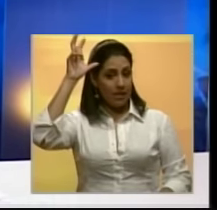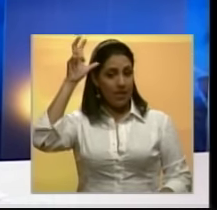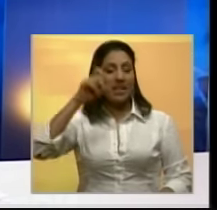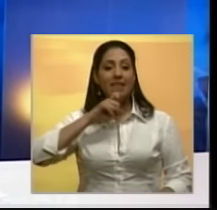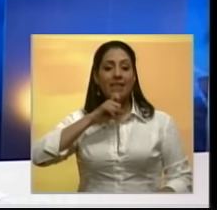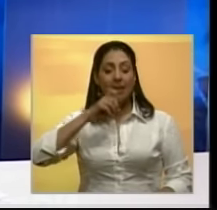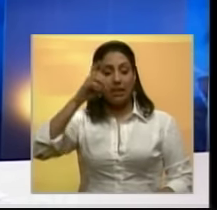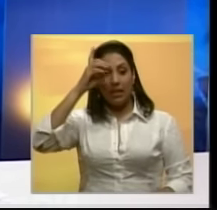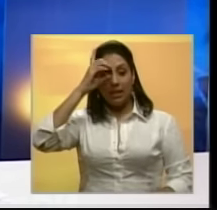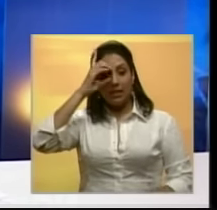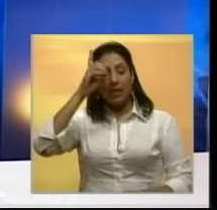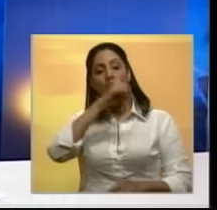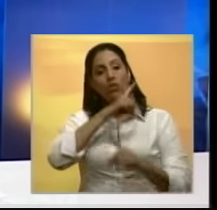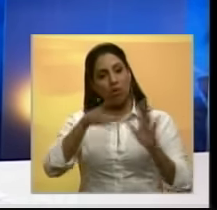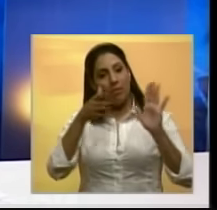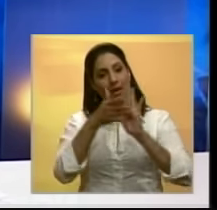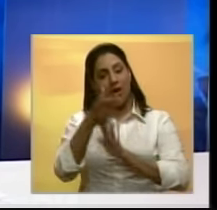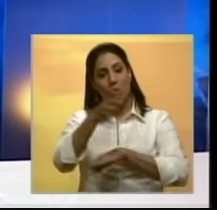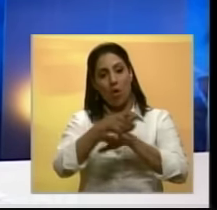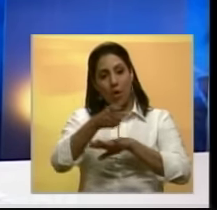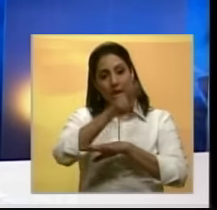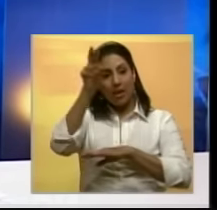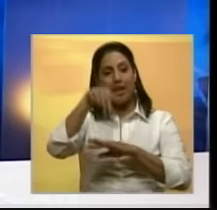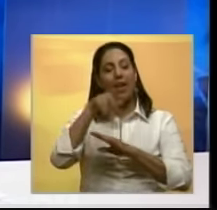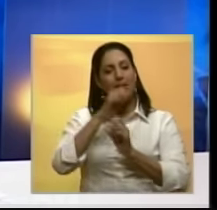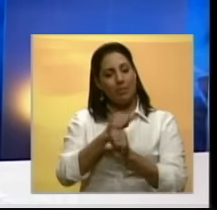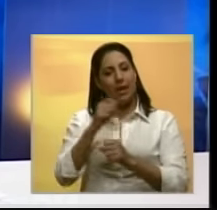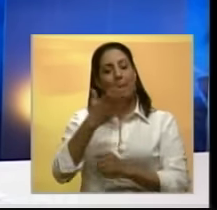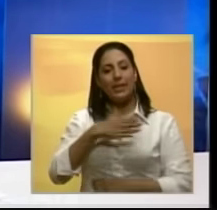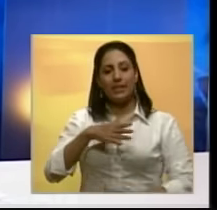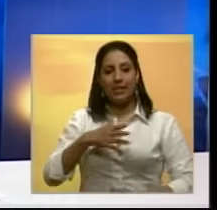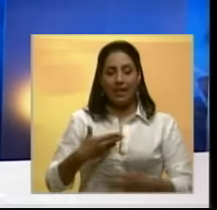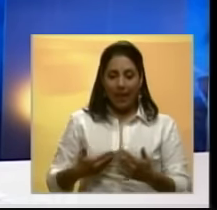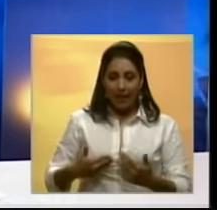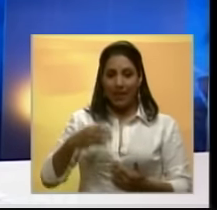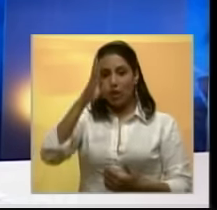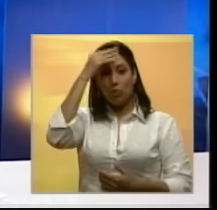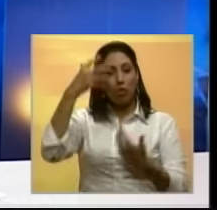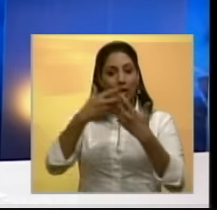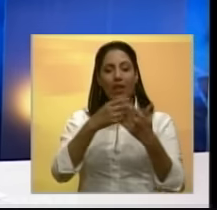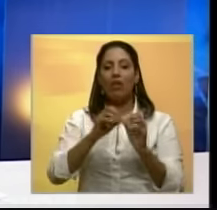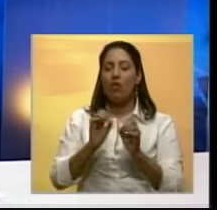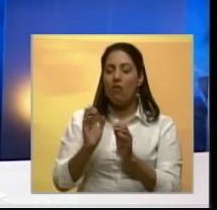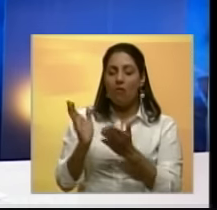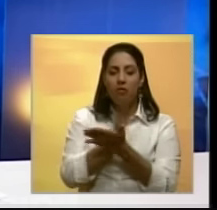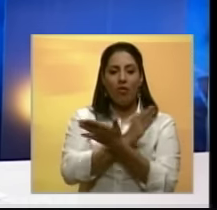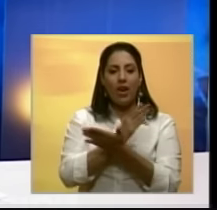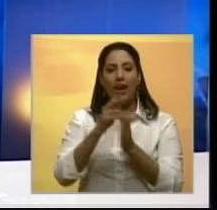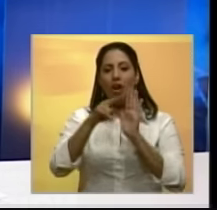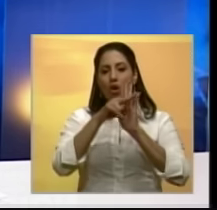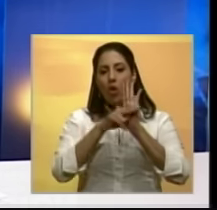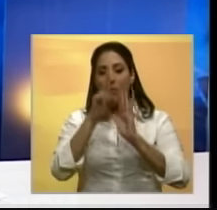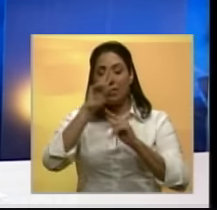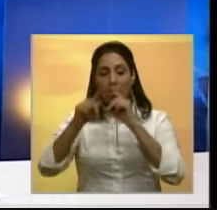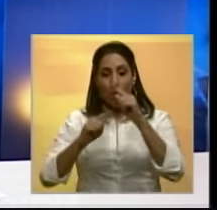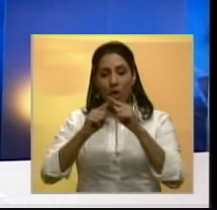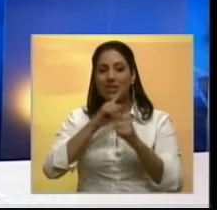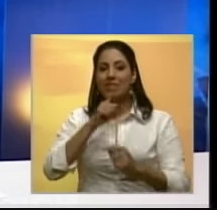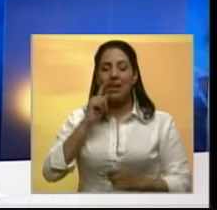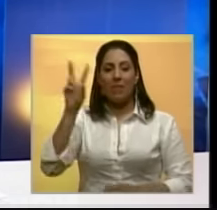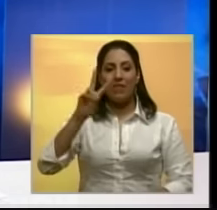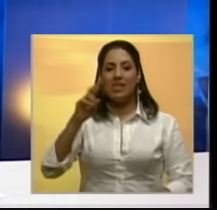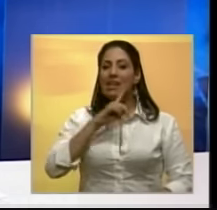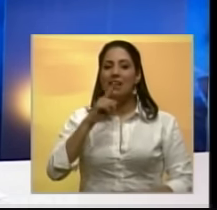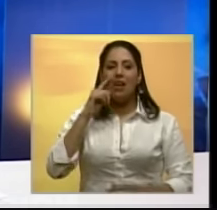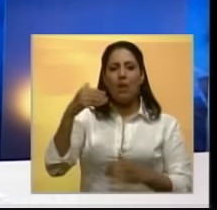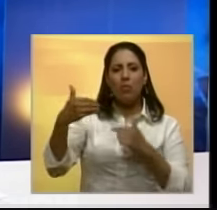República, Delcy Rodríguez, indicó que el gobierno nacional espera que el presidente estadounidense Donald Trump derogue el decreto que por segundo año califica a Venezuela